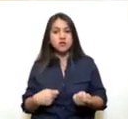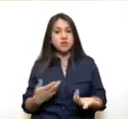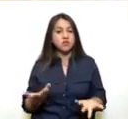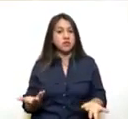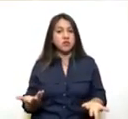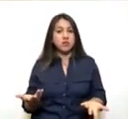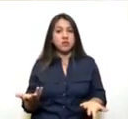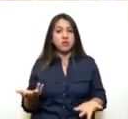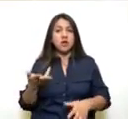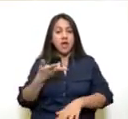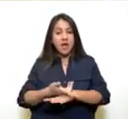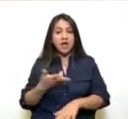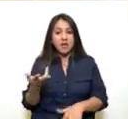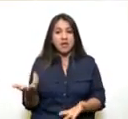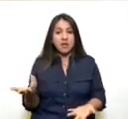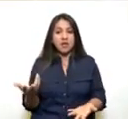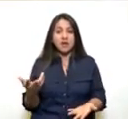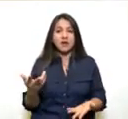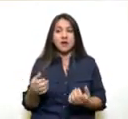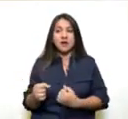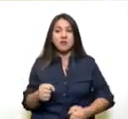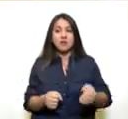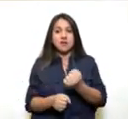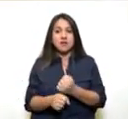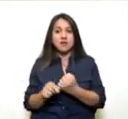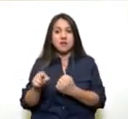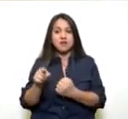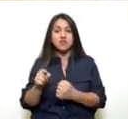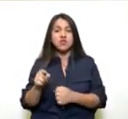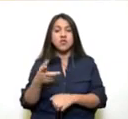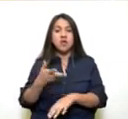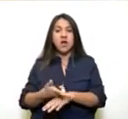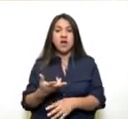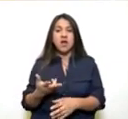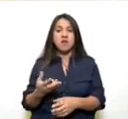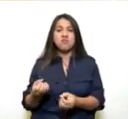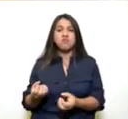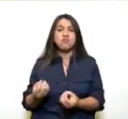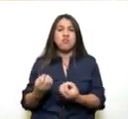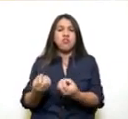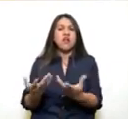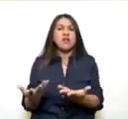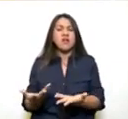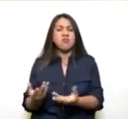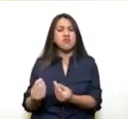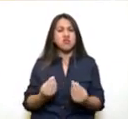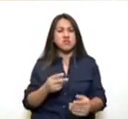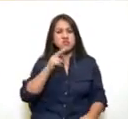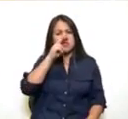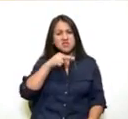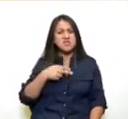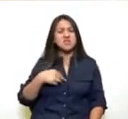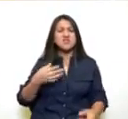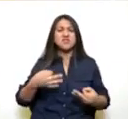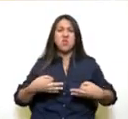que suplir eso y vive muchas inseguridades después